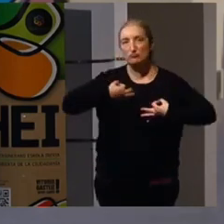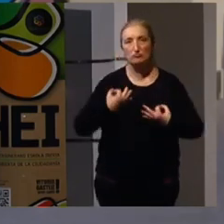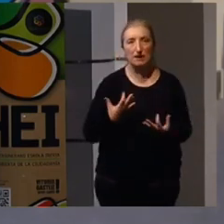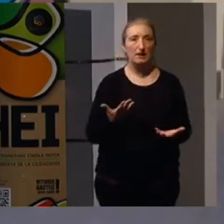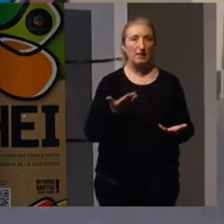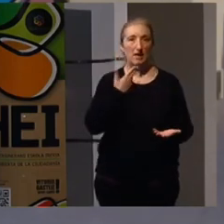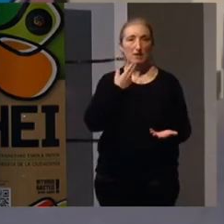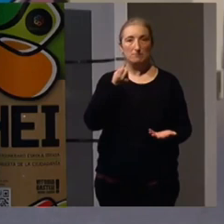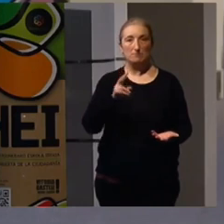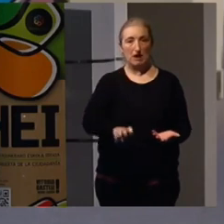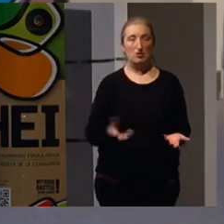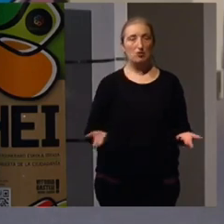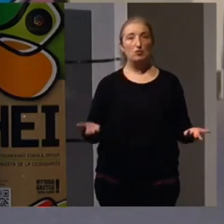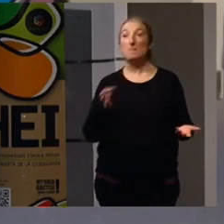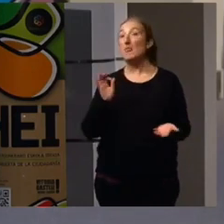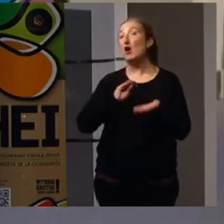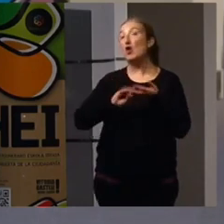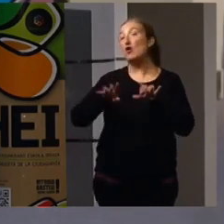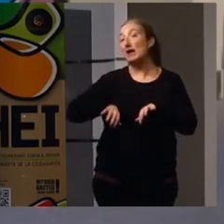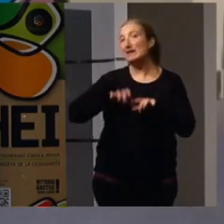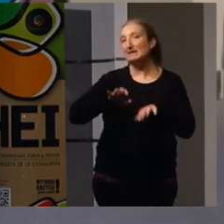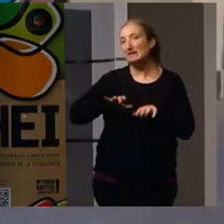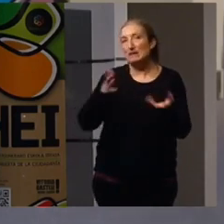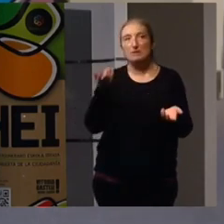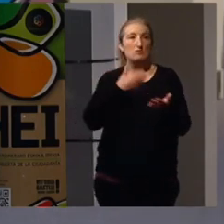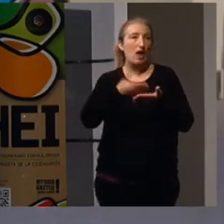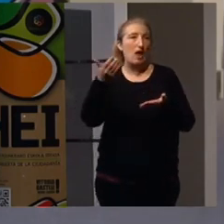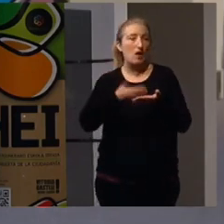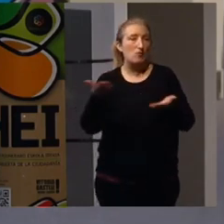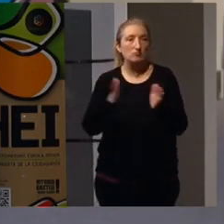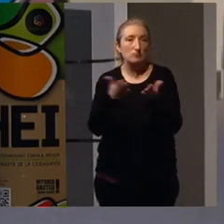valor. O bien a escribir la gran novela del siglo XXI.